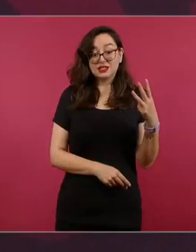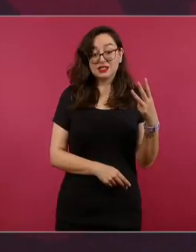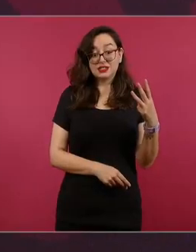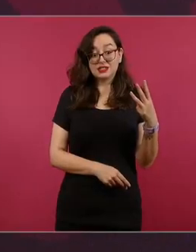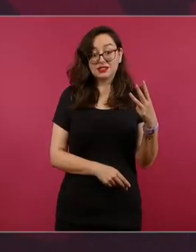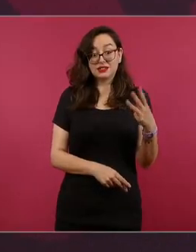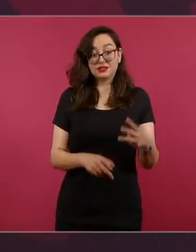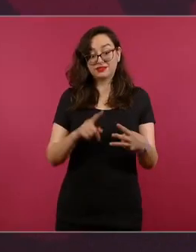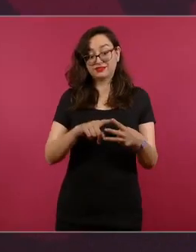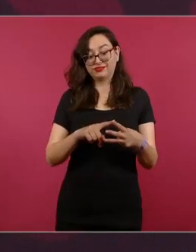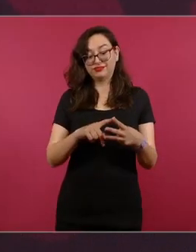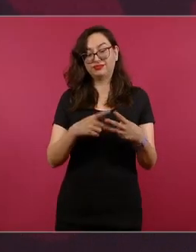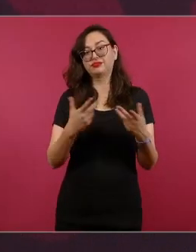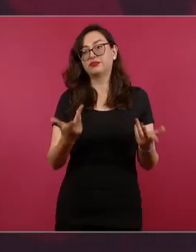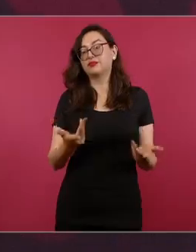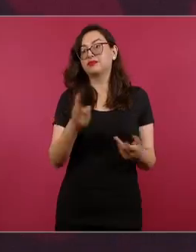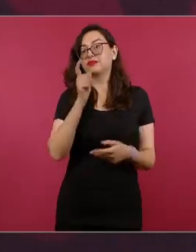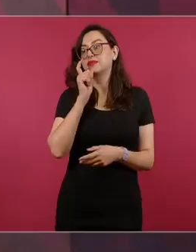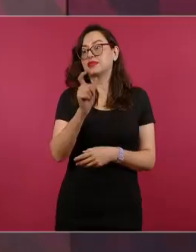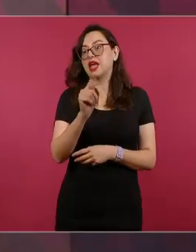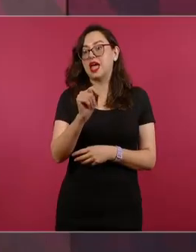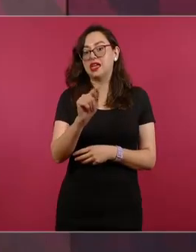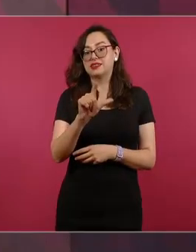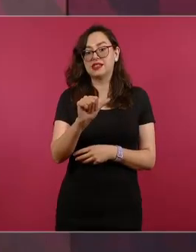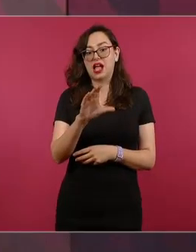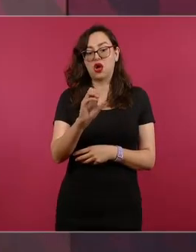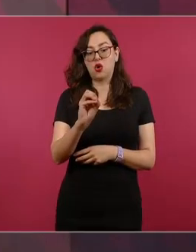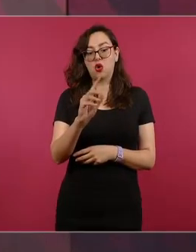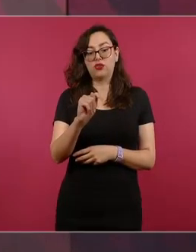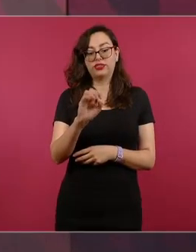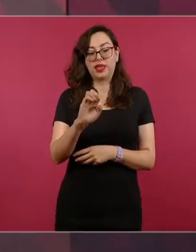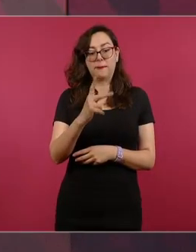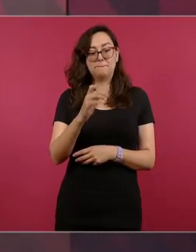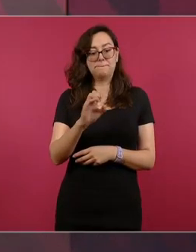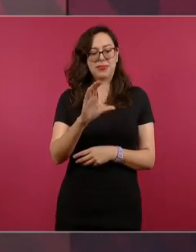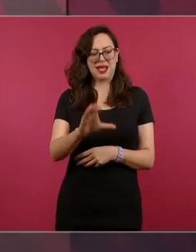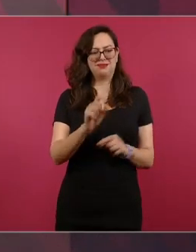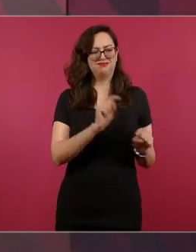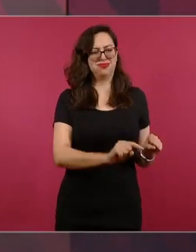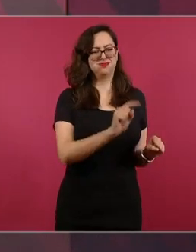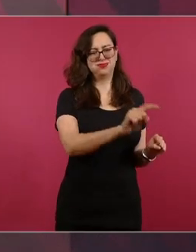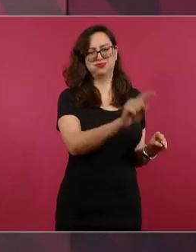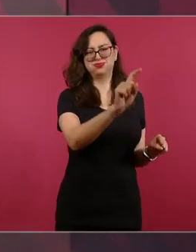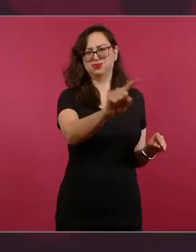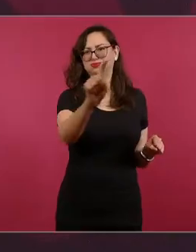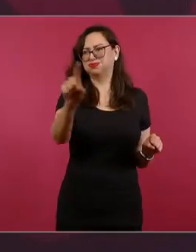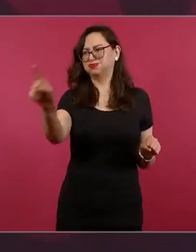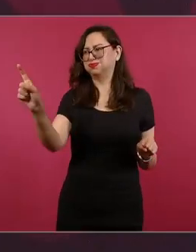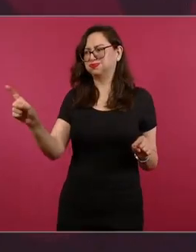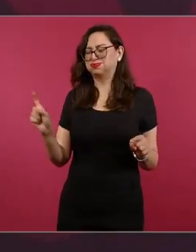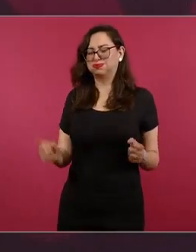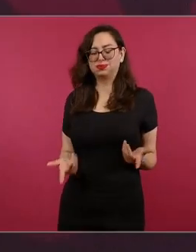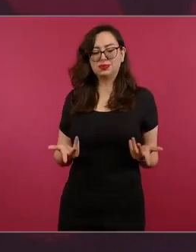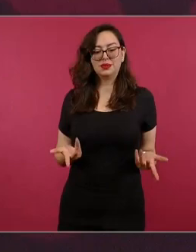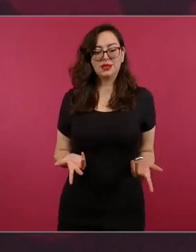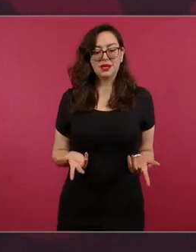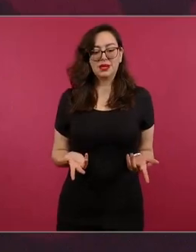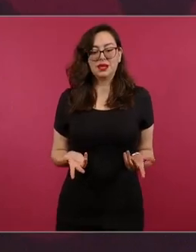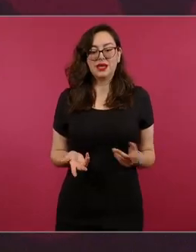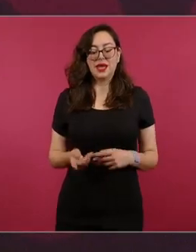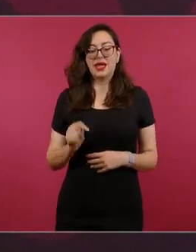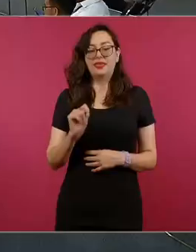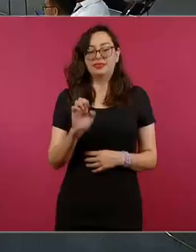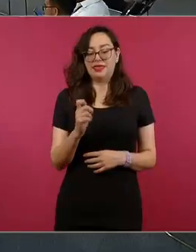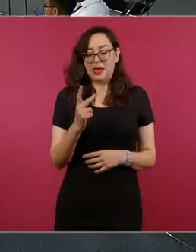Tlacotepec, ahí, Tepetitán. Yo